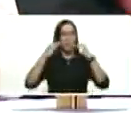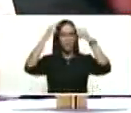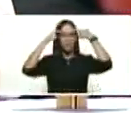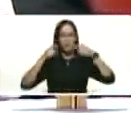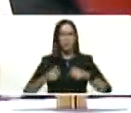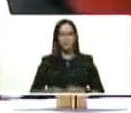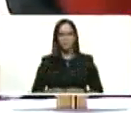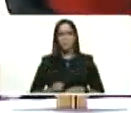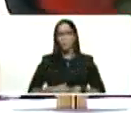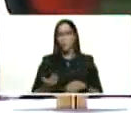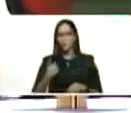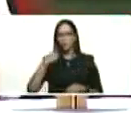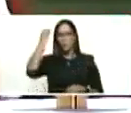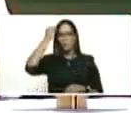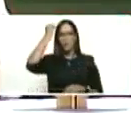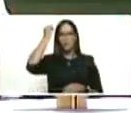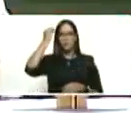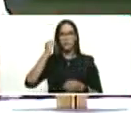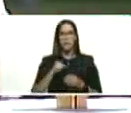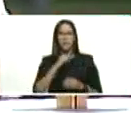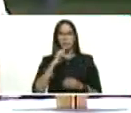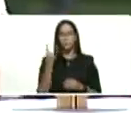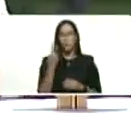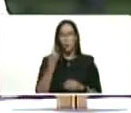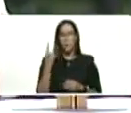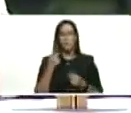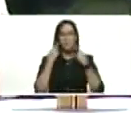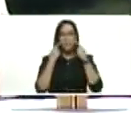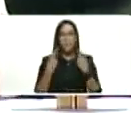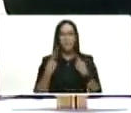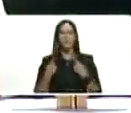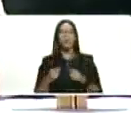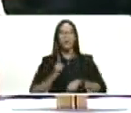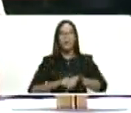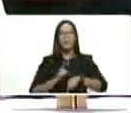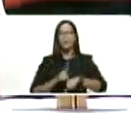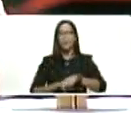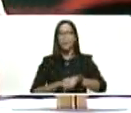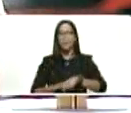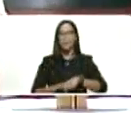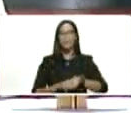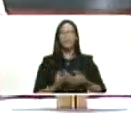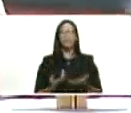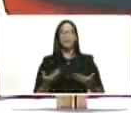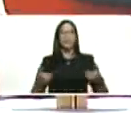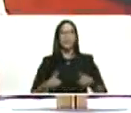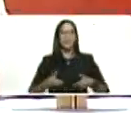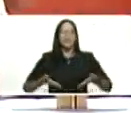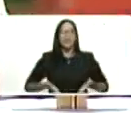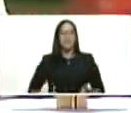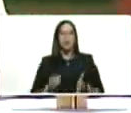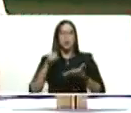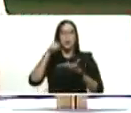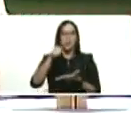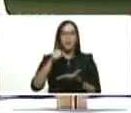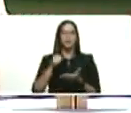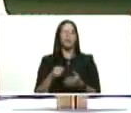Chávez. Por eso yo creo que no solamente viendo el tiempo de resistencia en el que nacieron los CLAP y